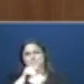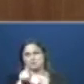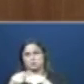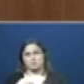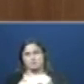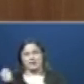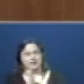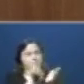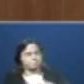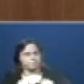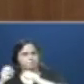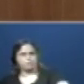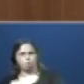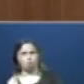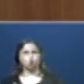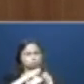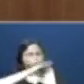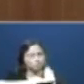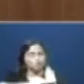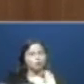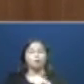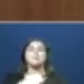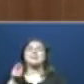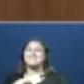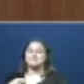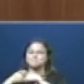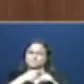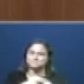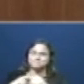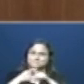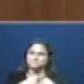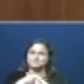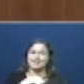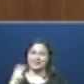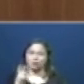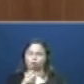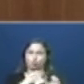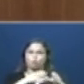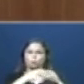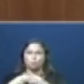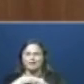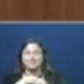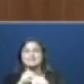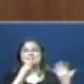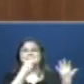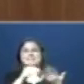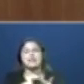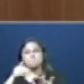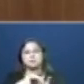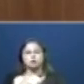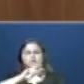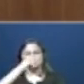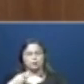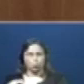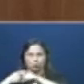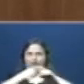concretando el reparto entre esas entidades de los más de 60 millones de euros reservados para ello en el